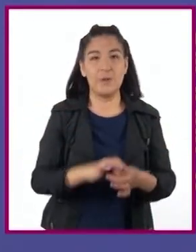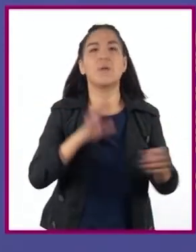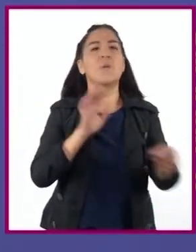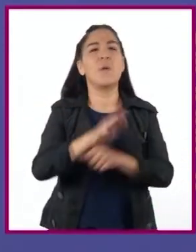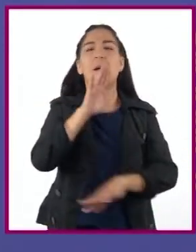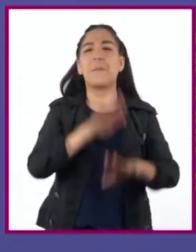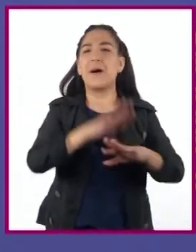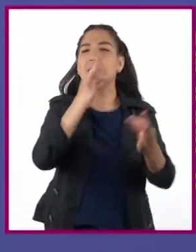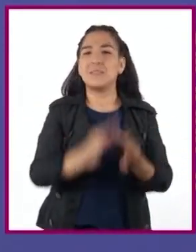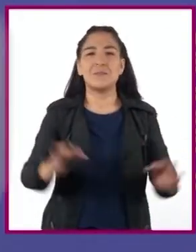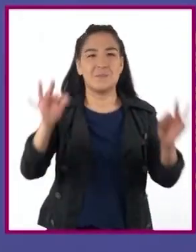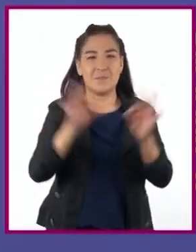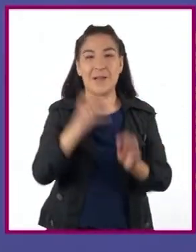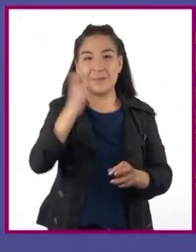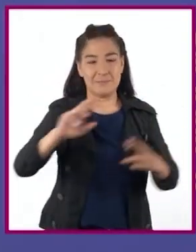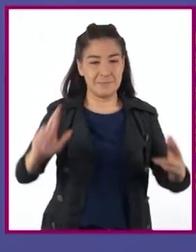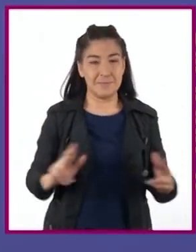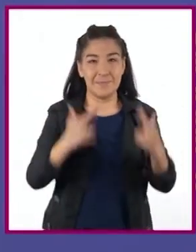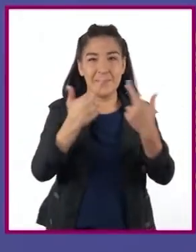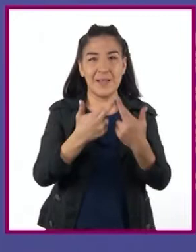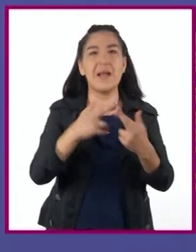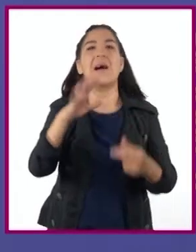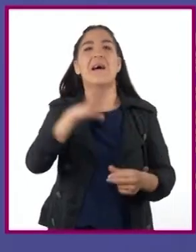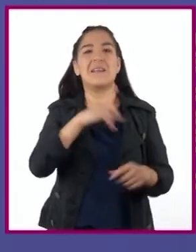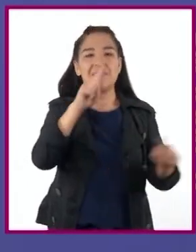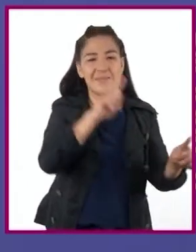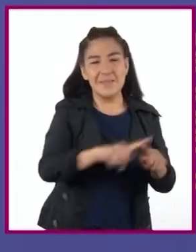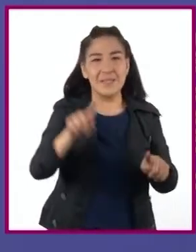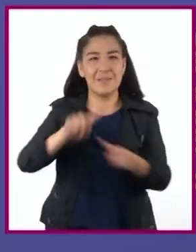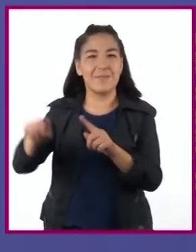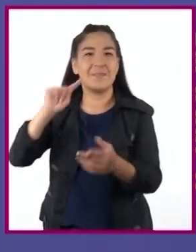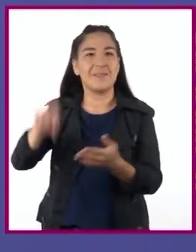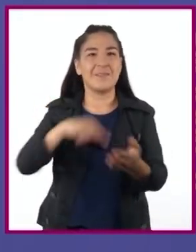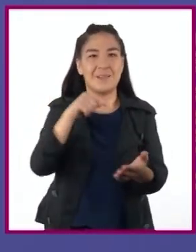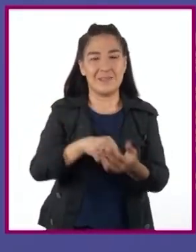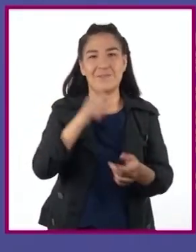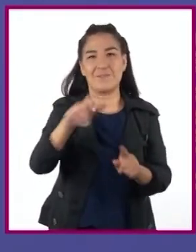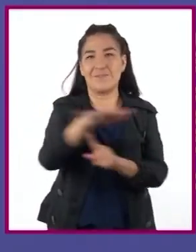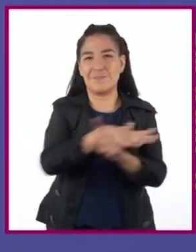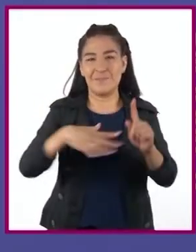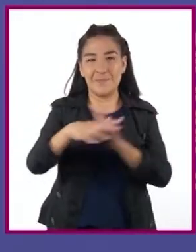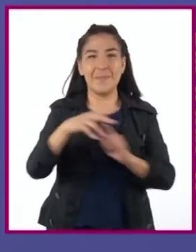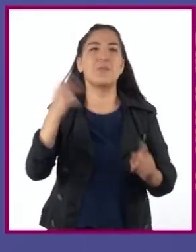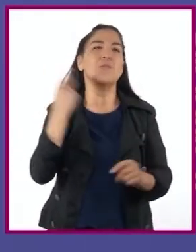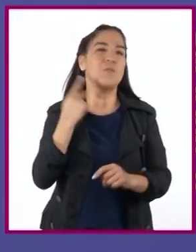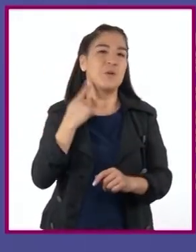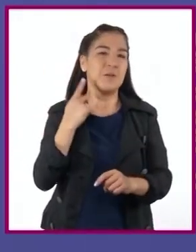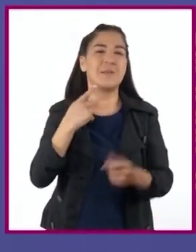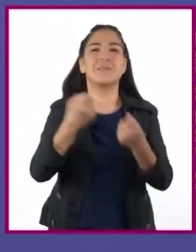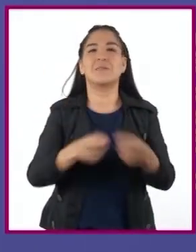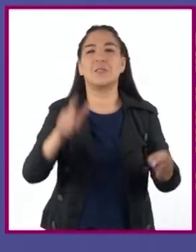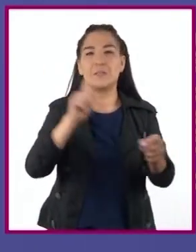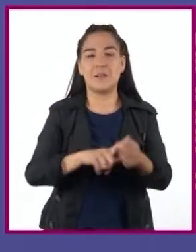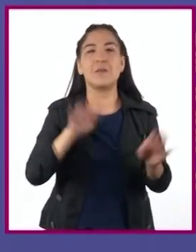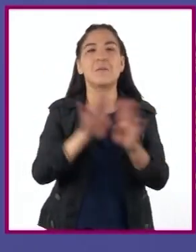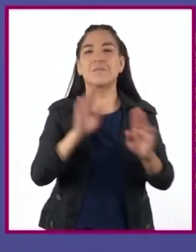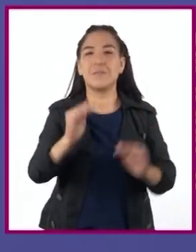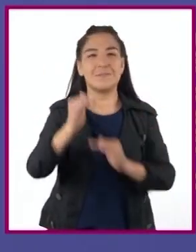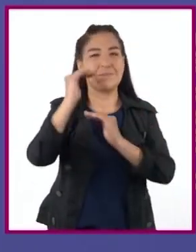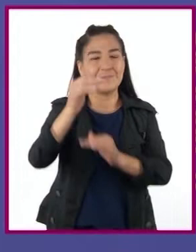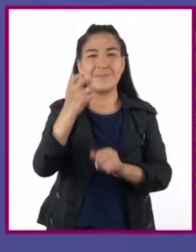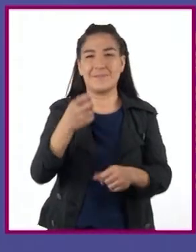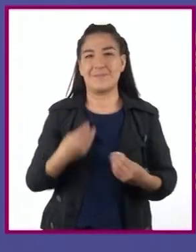enorme importancia que la religión tenía en diversas áreas de su organización social y política, siendo el eje rector de su vida